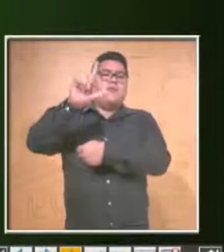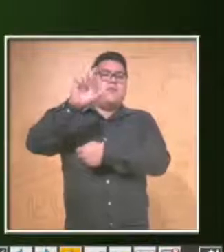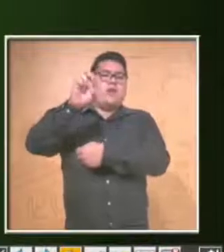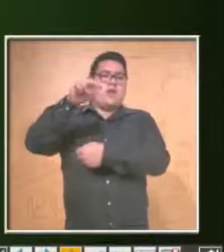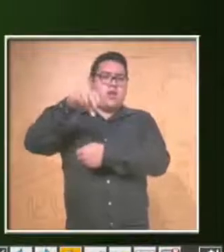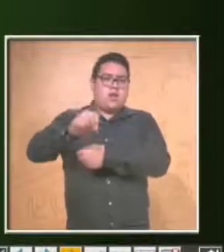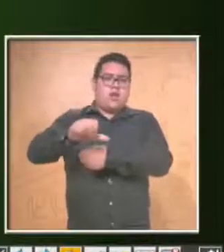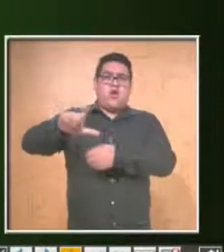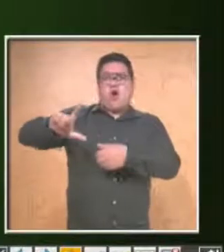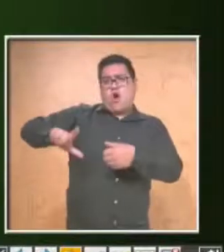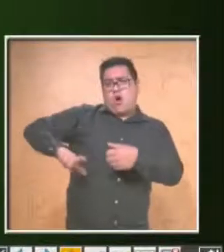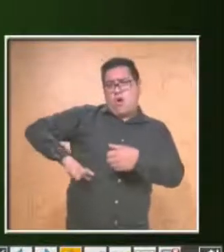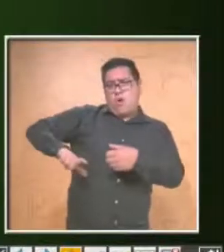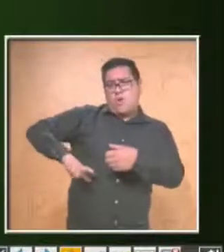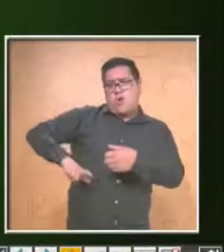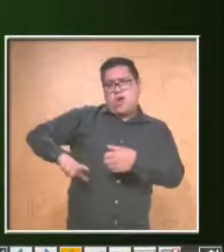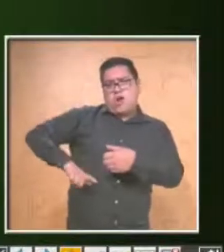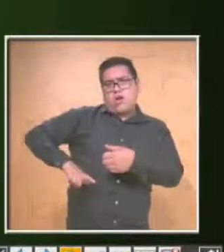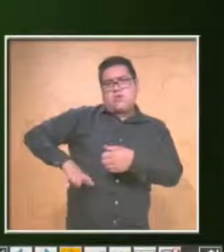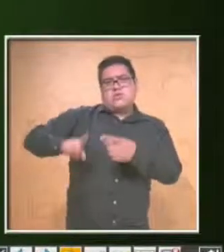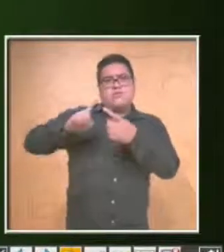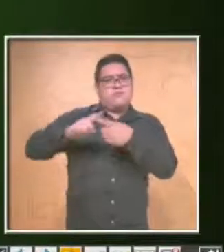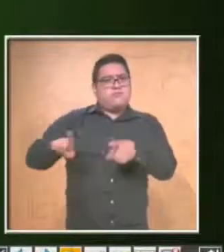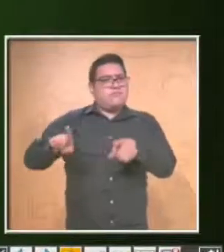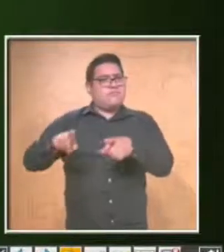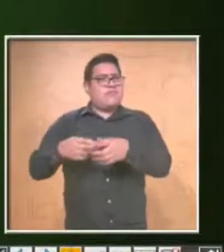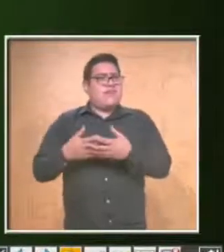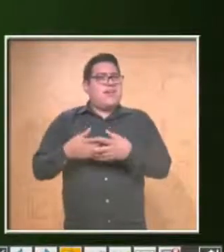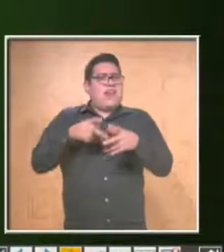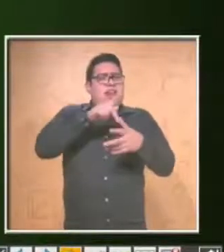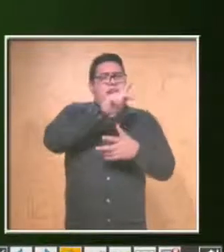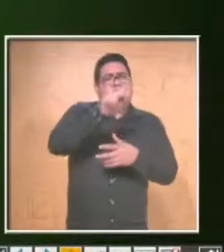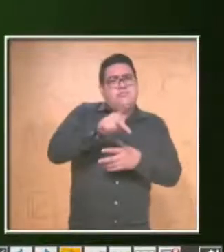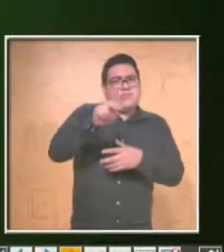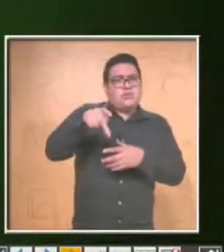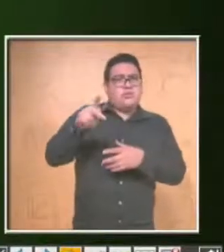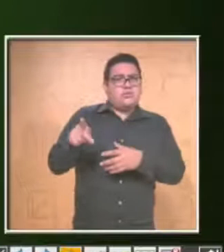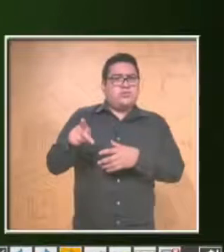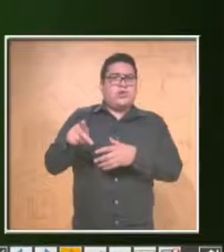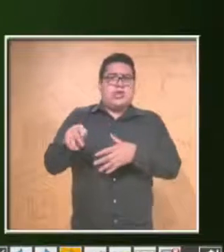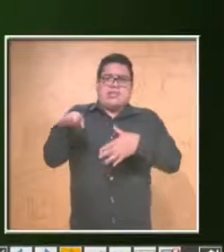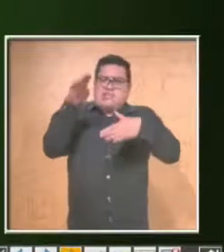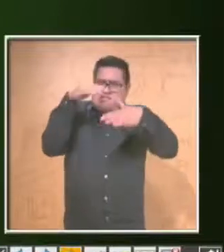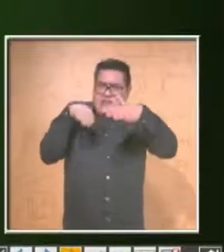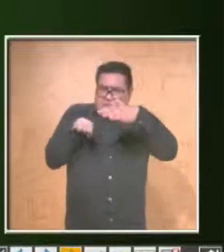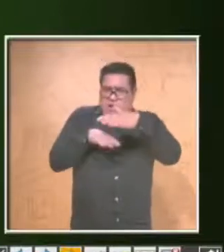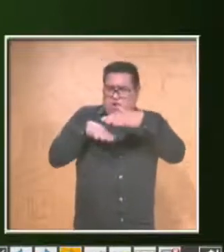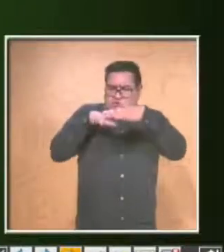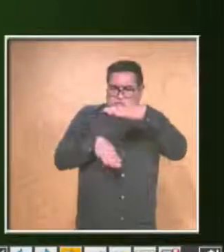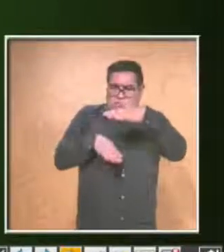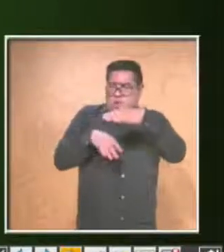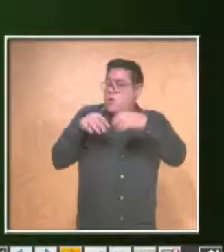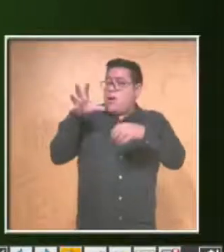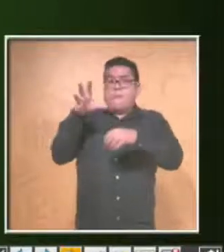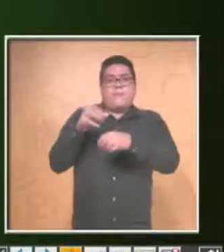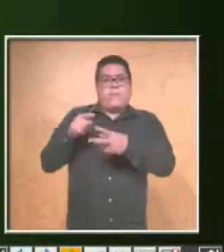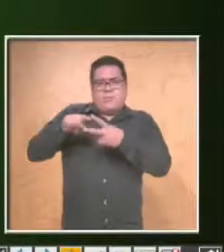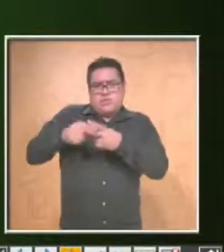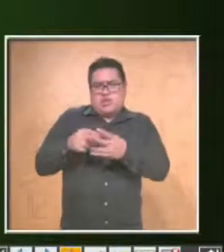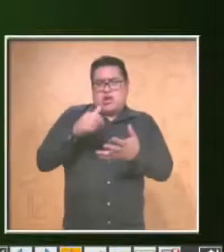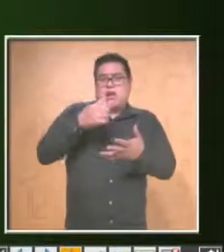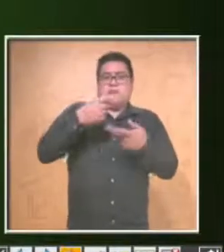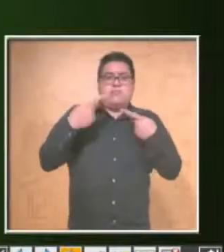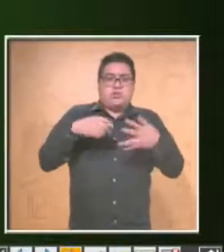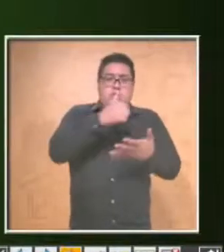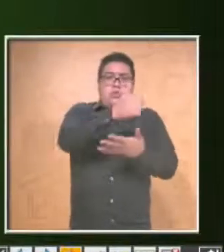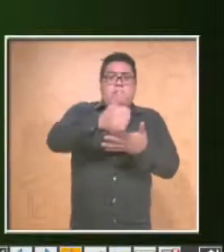generan gobiernos republicanos y la población transita de ser súbdito a ciudadano. ¿Sí?